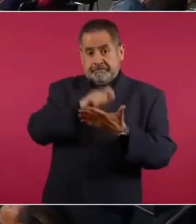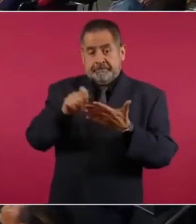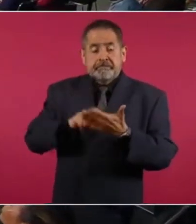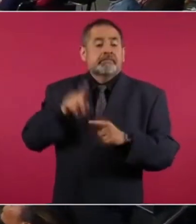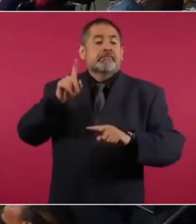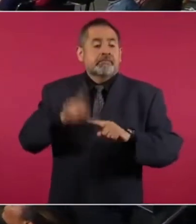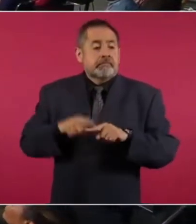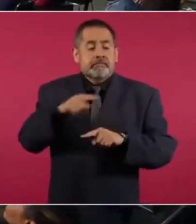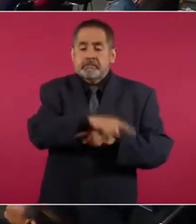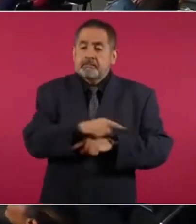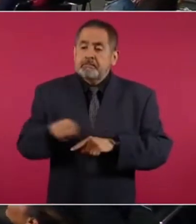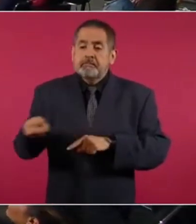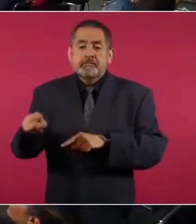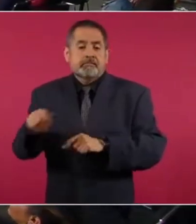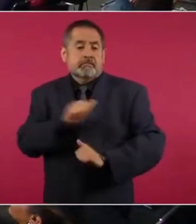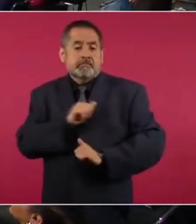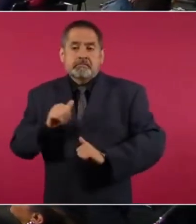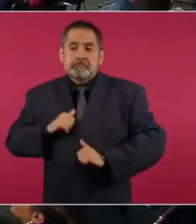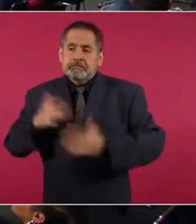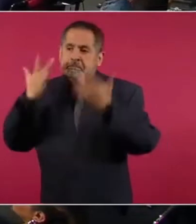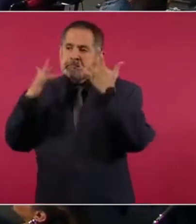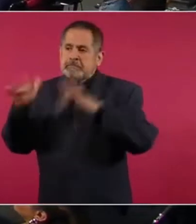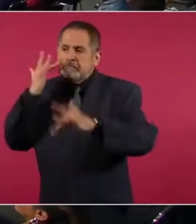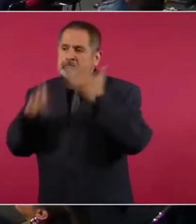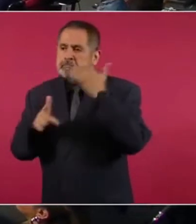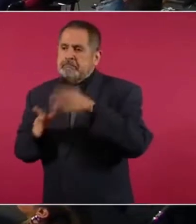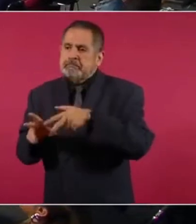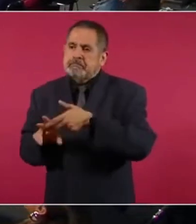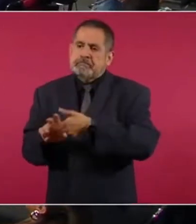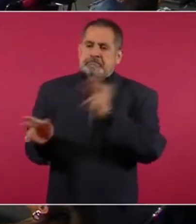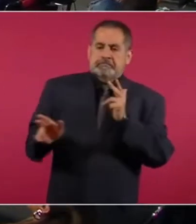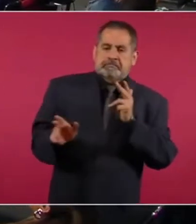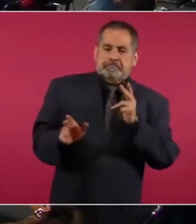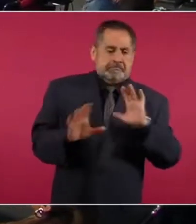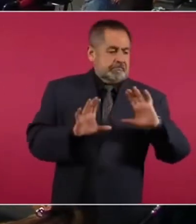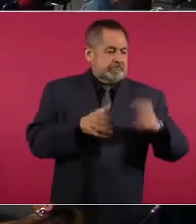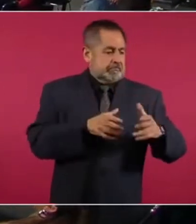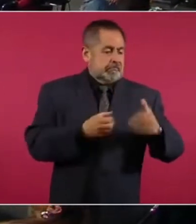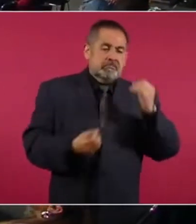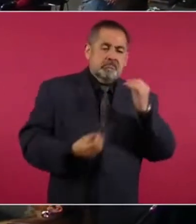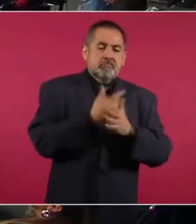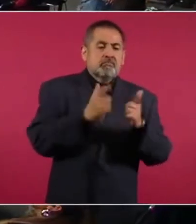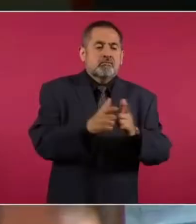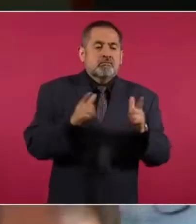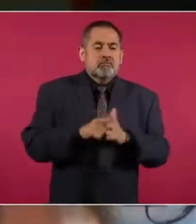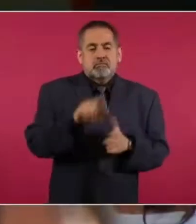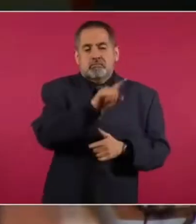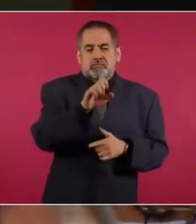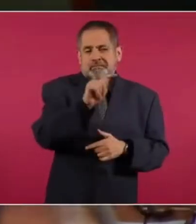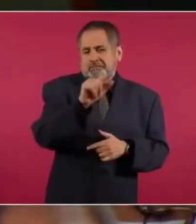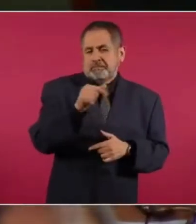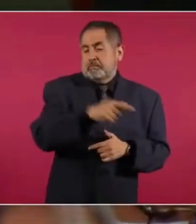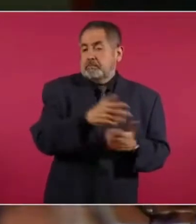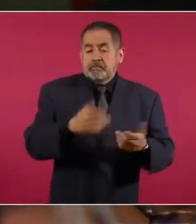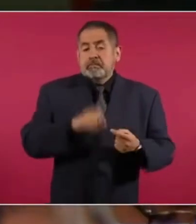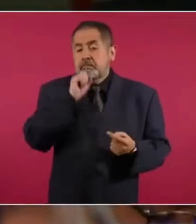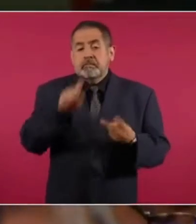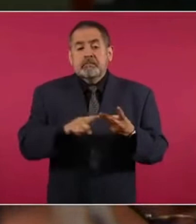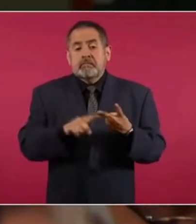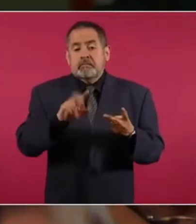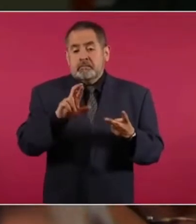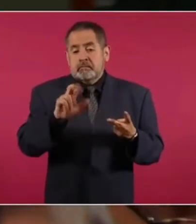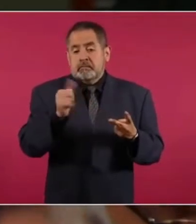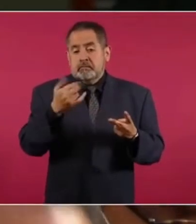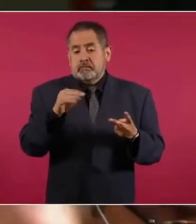fueron desertores del ejército quienes conformaron esto. Además, Raimundo Ramos también ha seguido